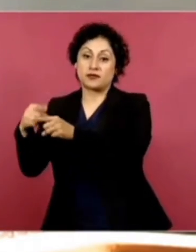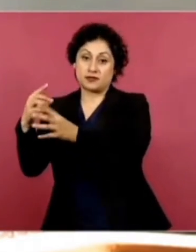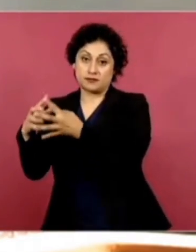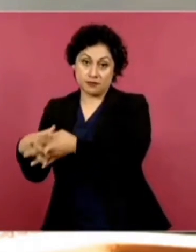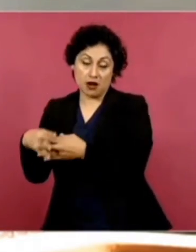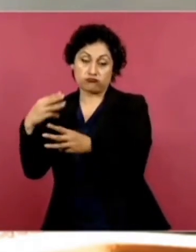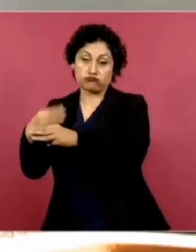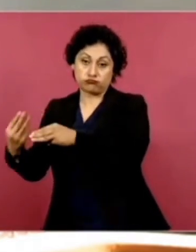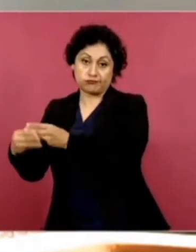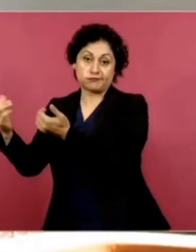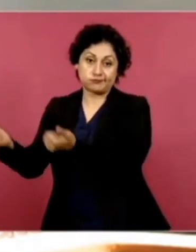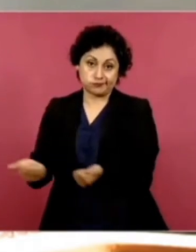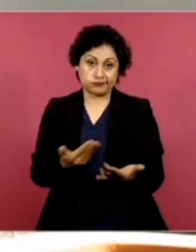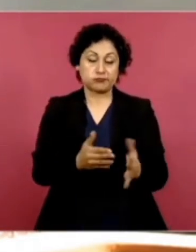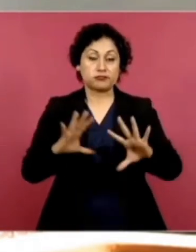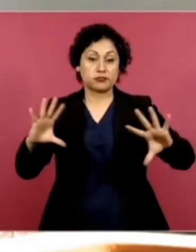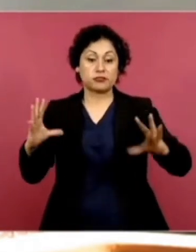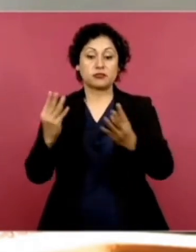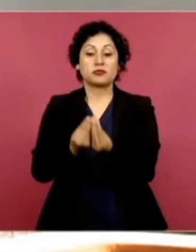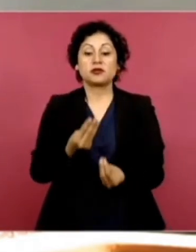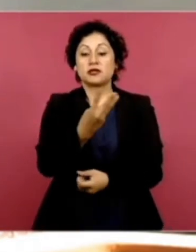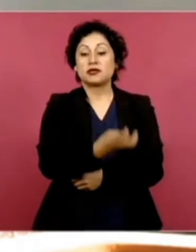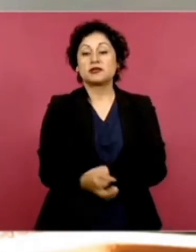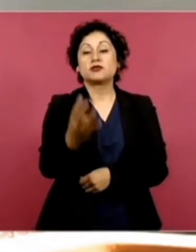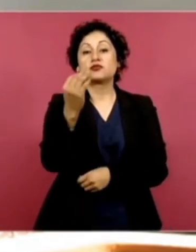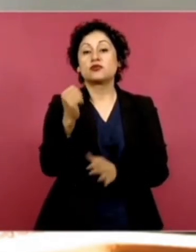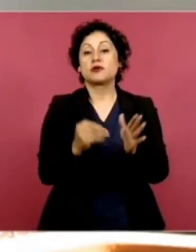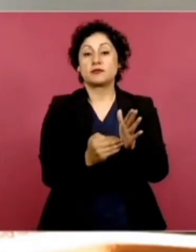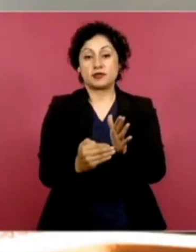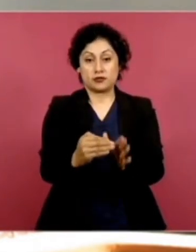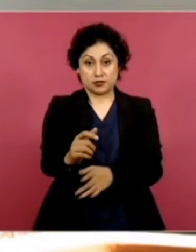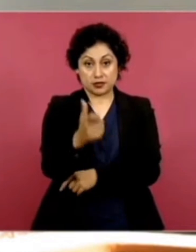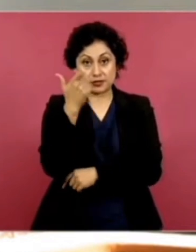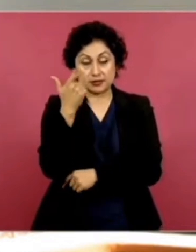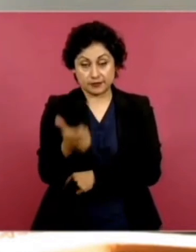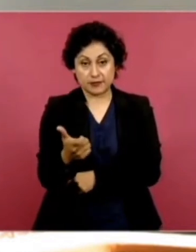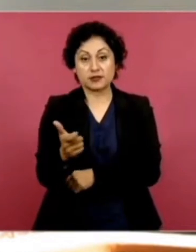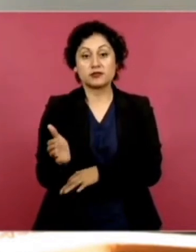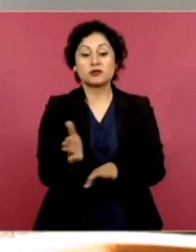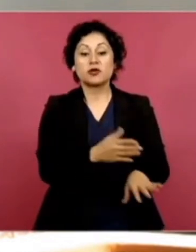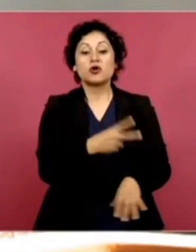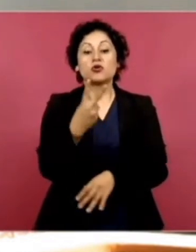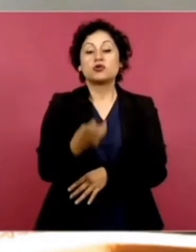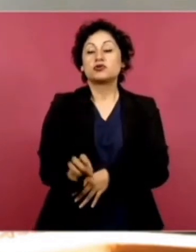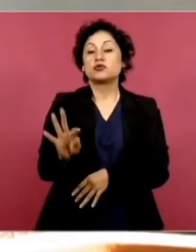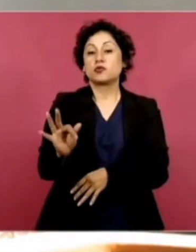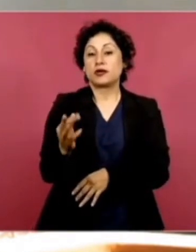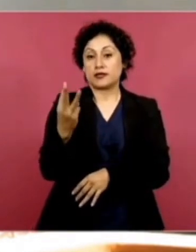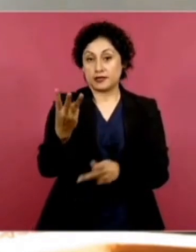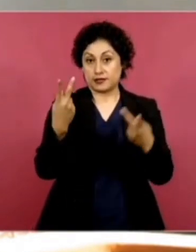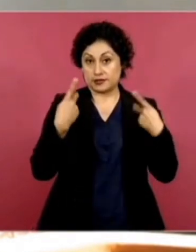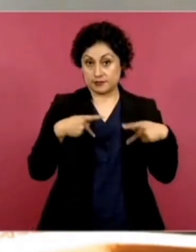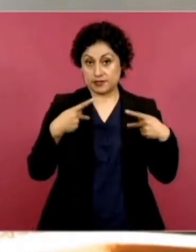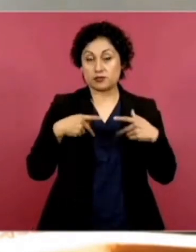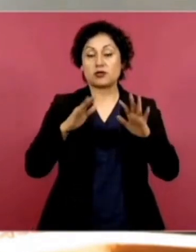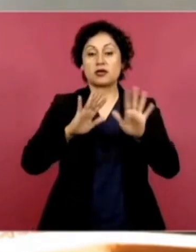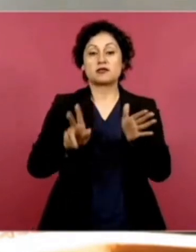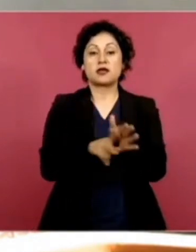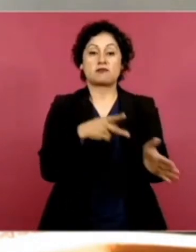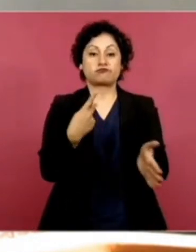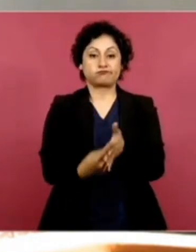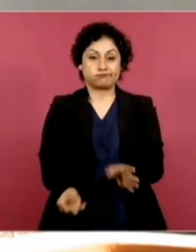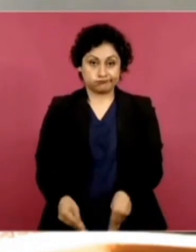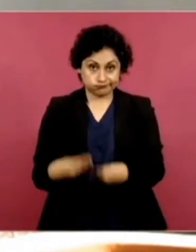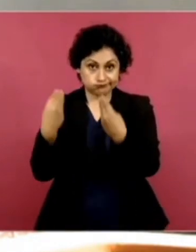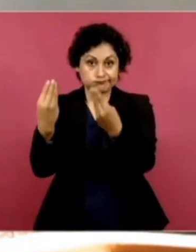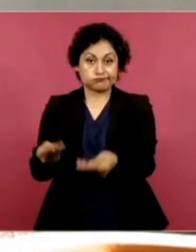sido una inversión de 309 millones de pesos. A la fecha, 243 trabajadores ya han sido basificados en Zacatecas